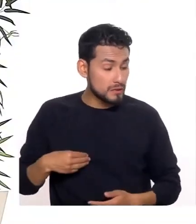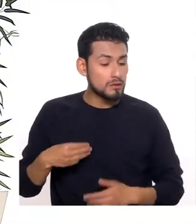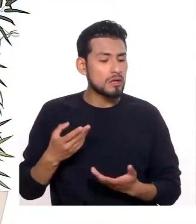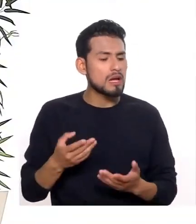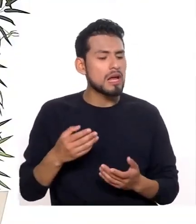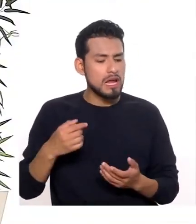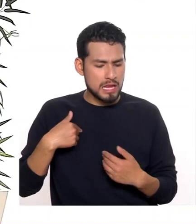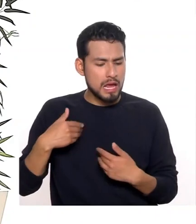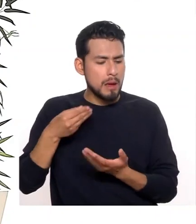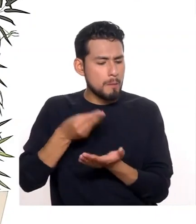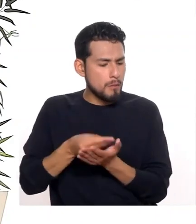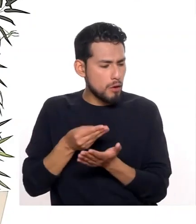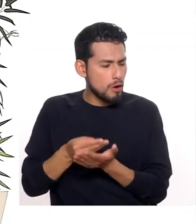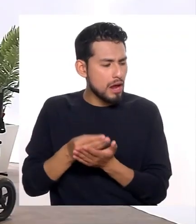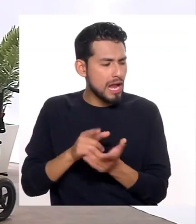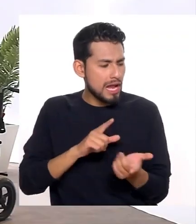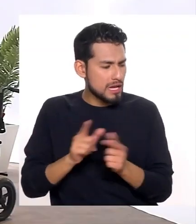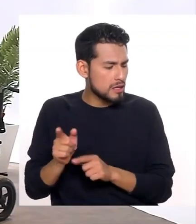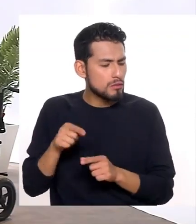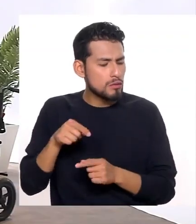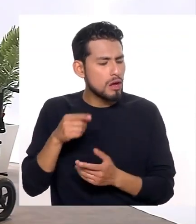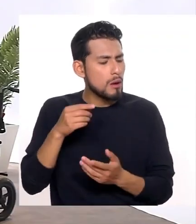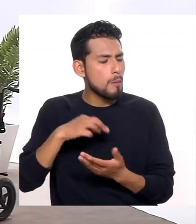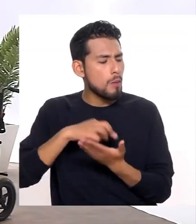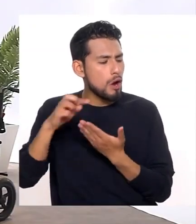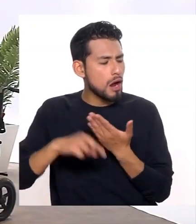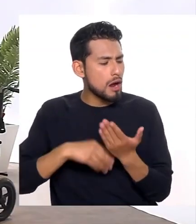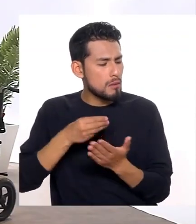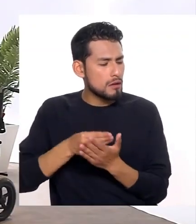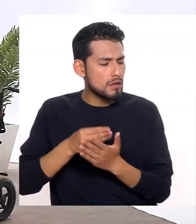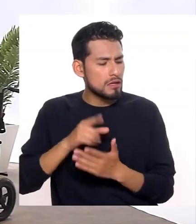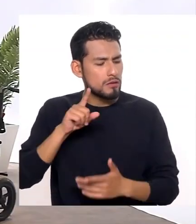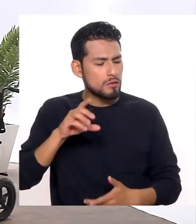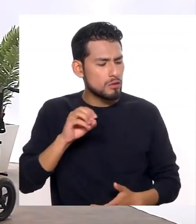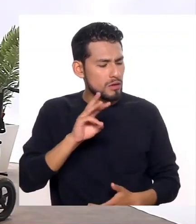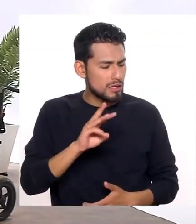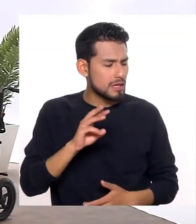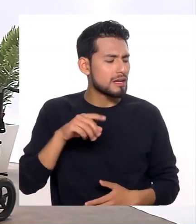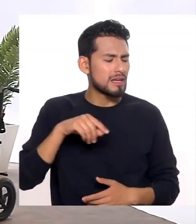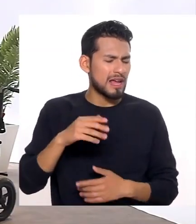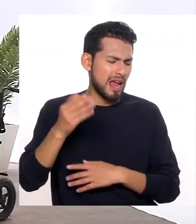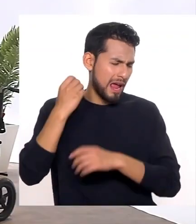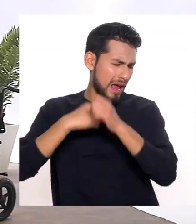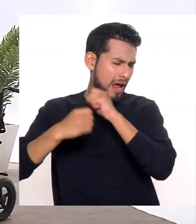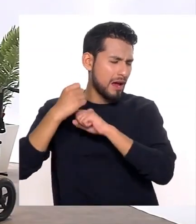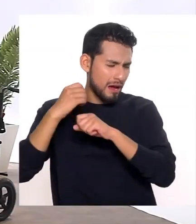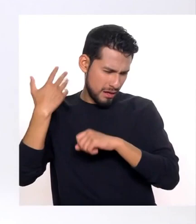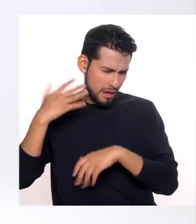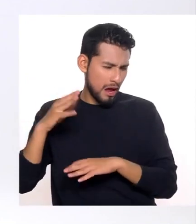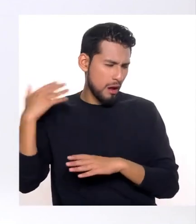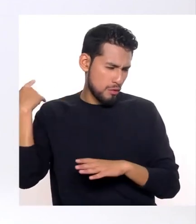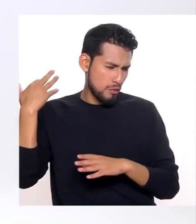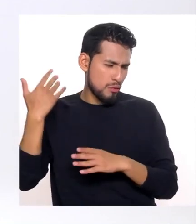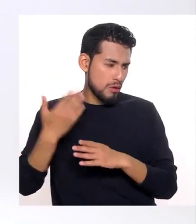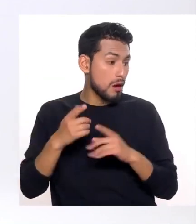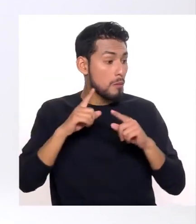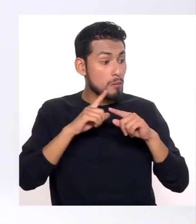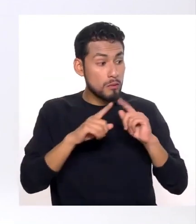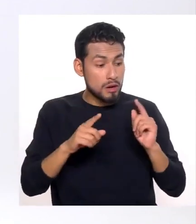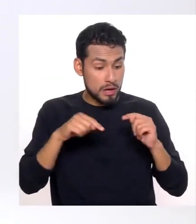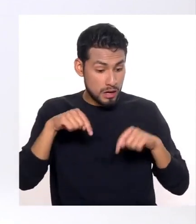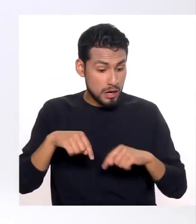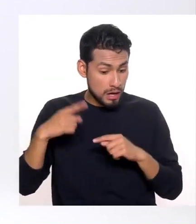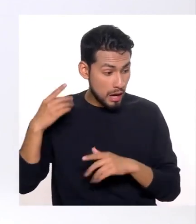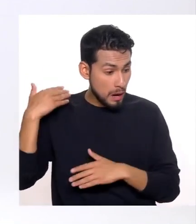ha asignado un presupuesto que es el programa presupuestal 106 desde hace bastantes años. Pero ya con